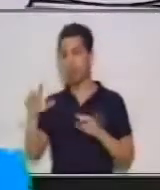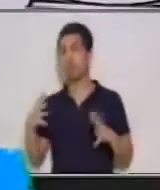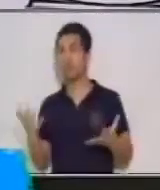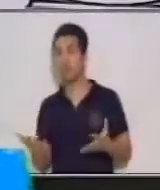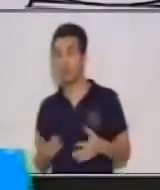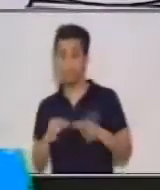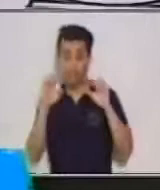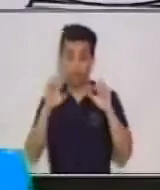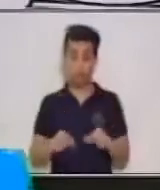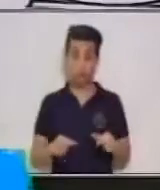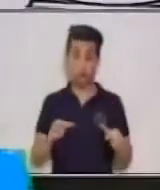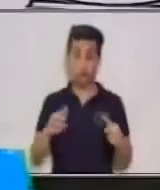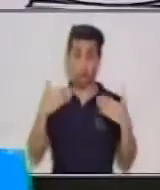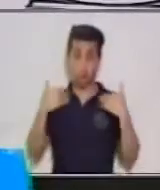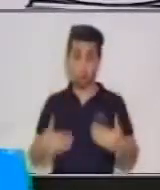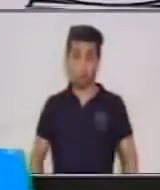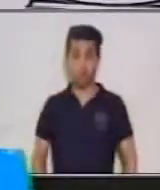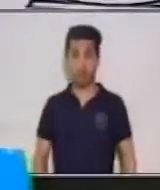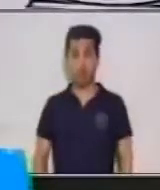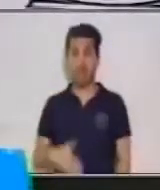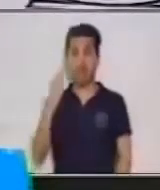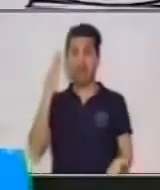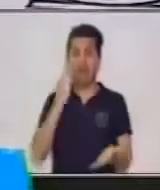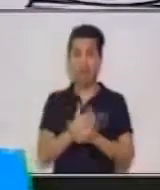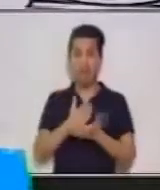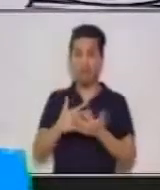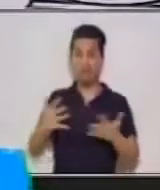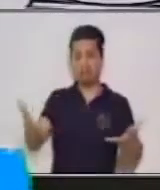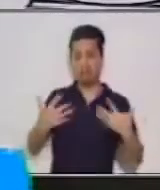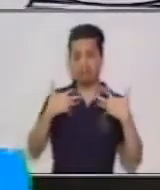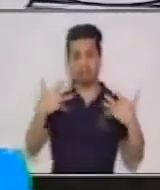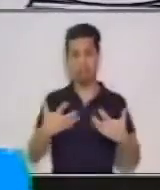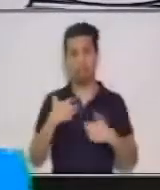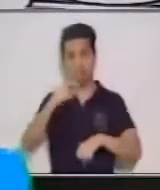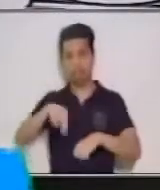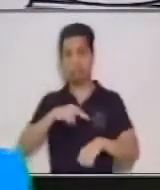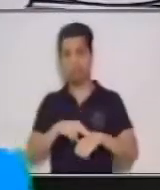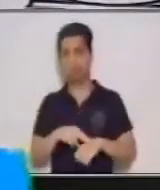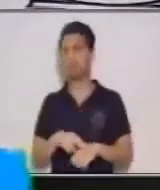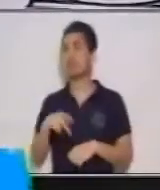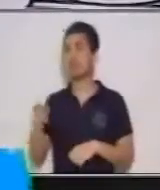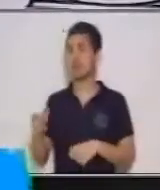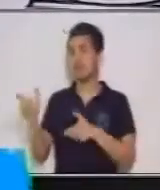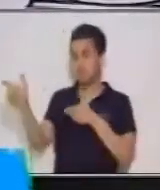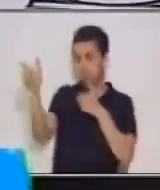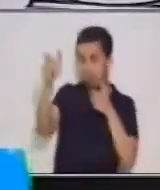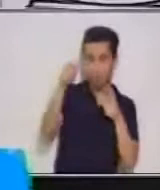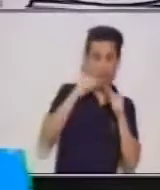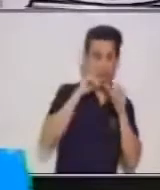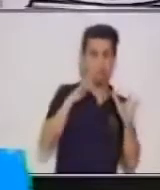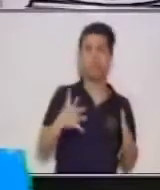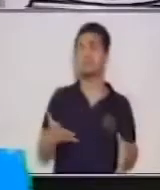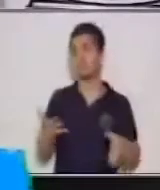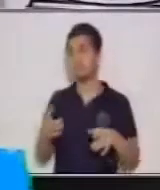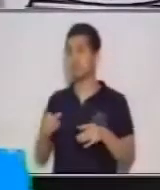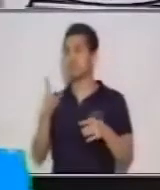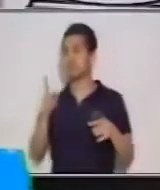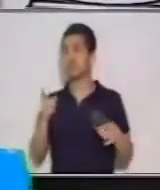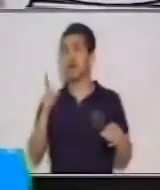de la naturaleza, cazan animales y destruyen sus hábitats, seguramente tenemos especies en peligro de